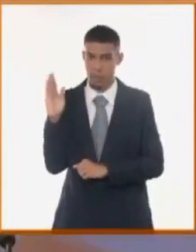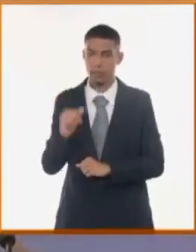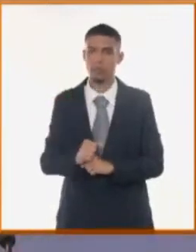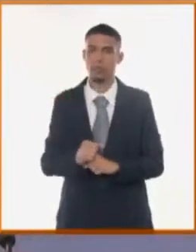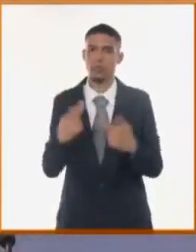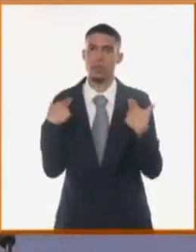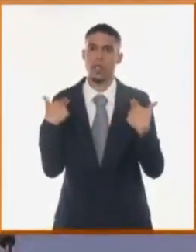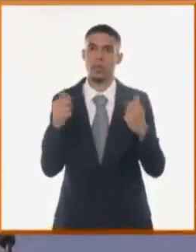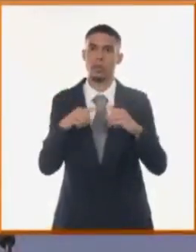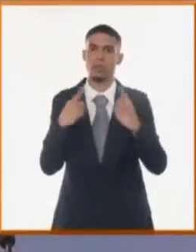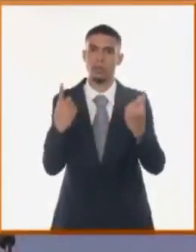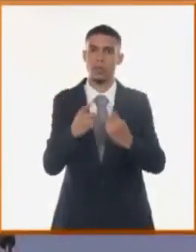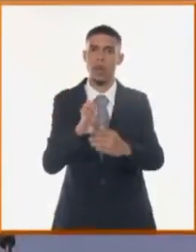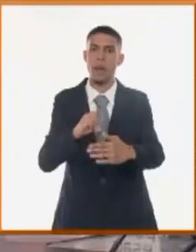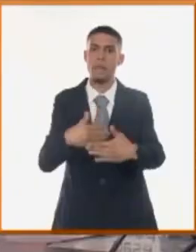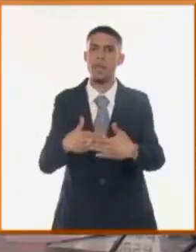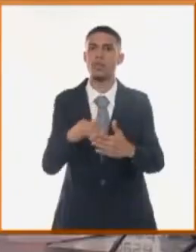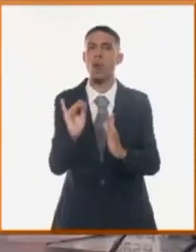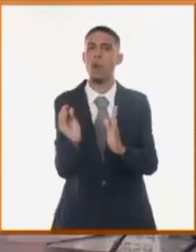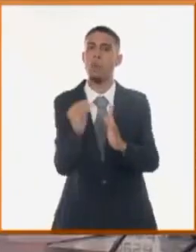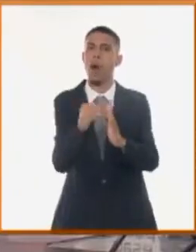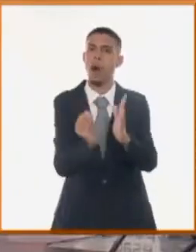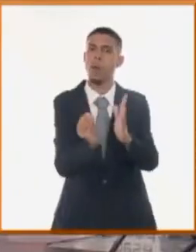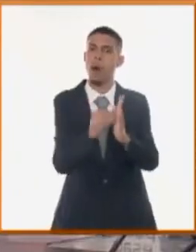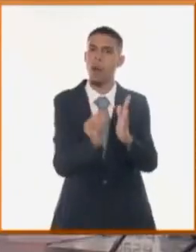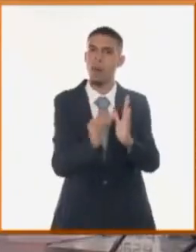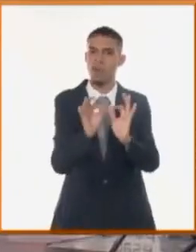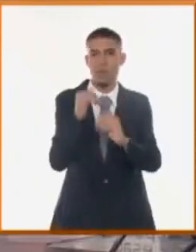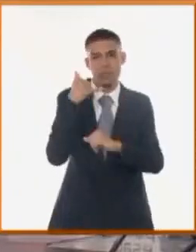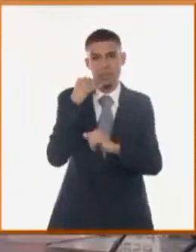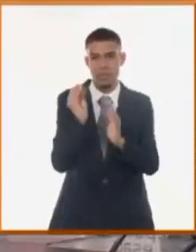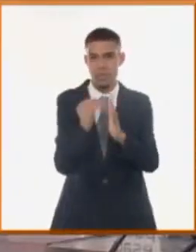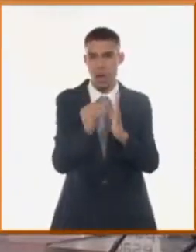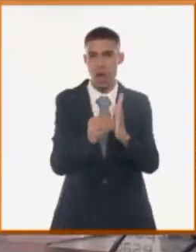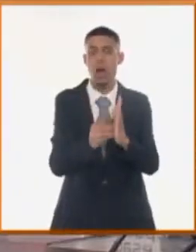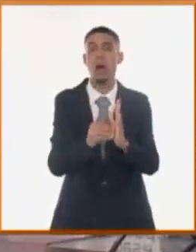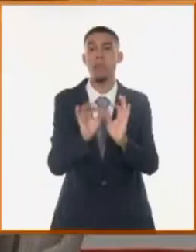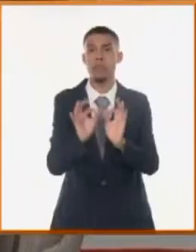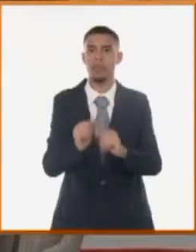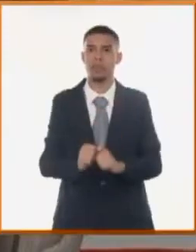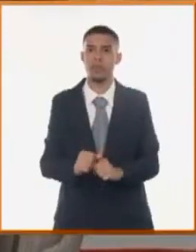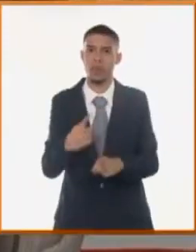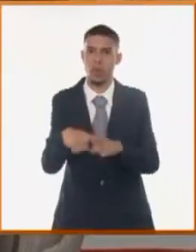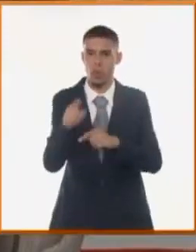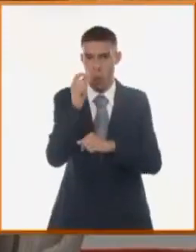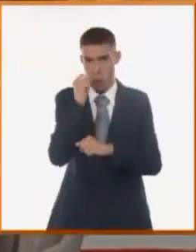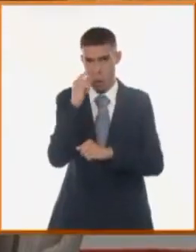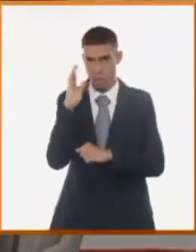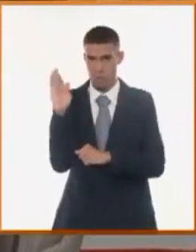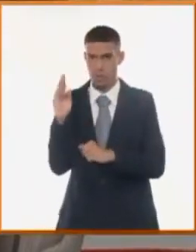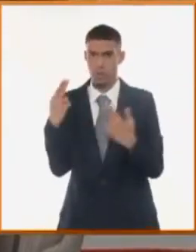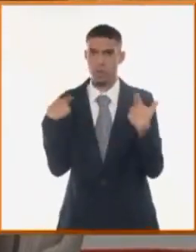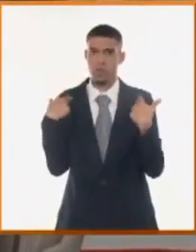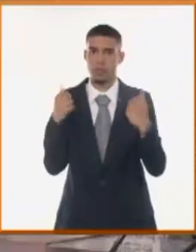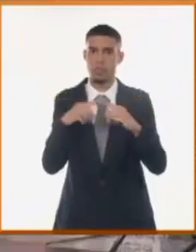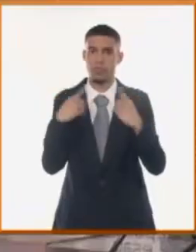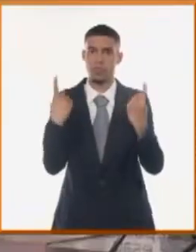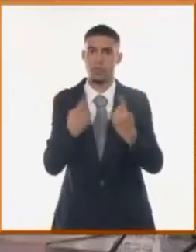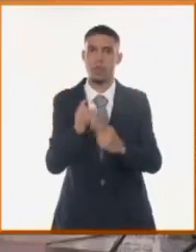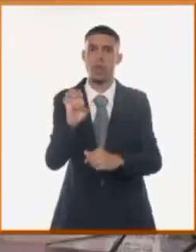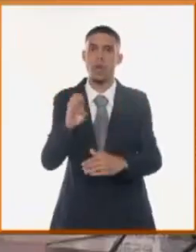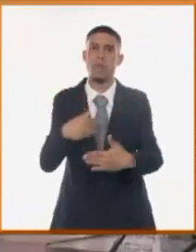general de la empresa de aplicaciones informáticas de Soft, el máster en ciencias Leonardo Vázquez Figueredo, director general de la empresa